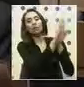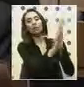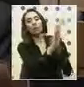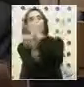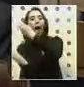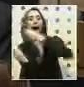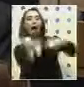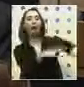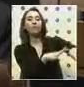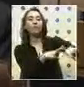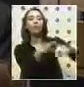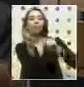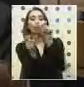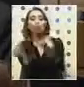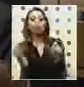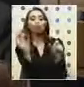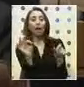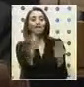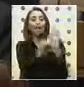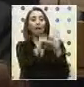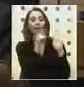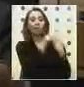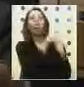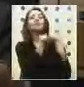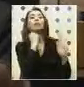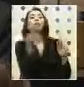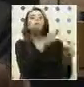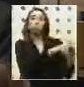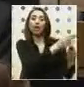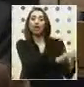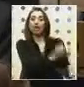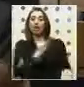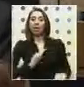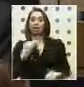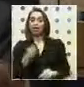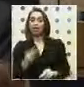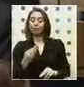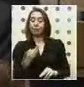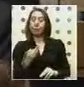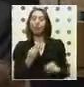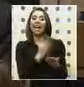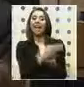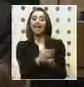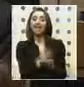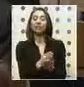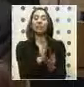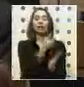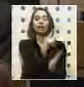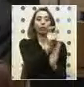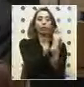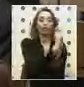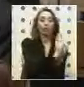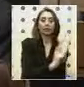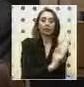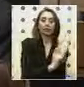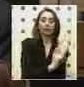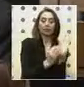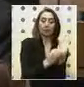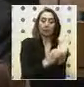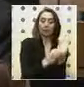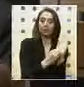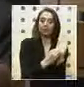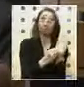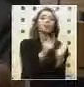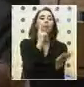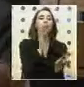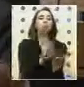quienes eran sus legitimarios forzosos, hecho que deberá constar por escrito y por ende constituirá